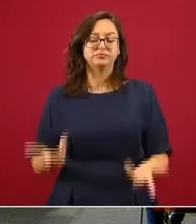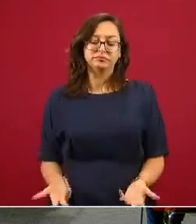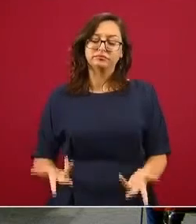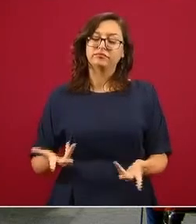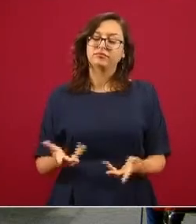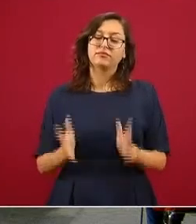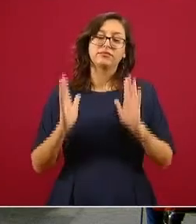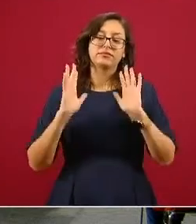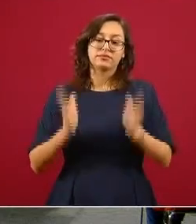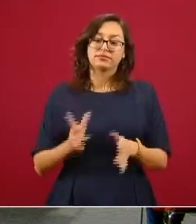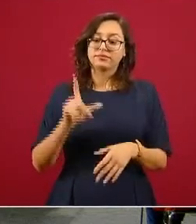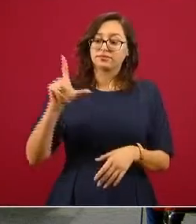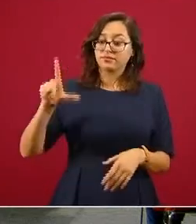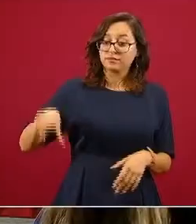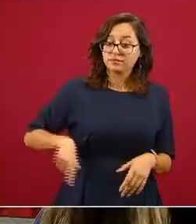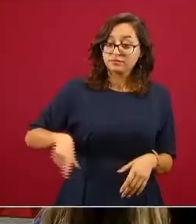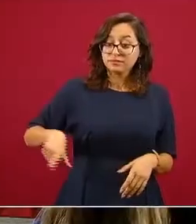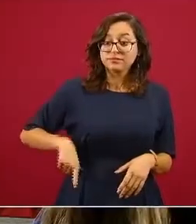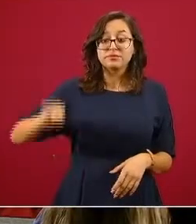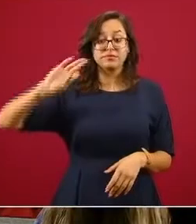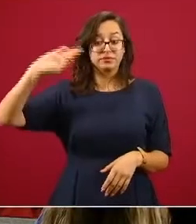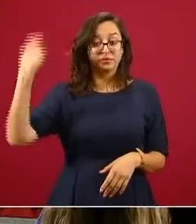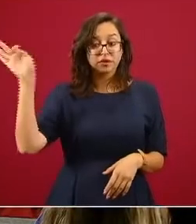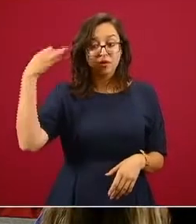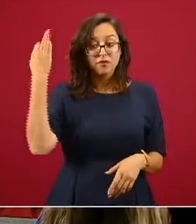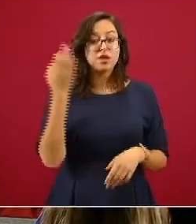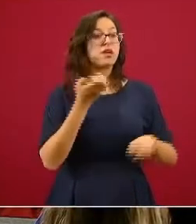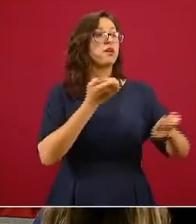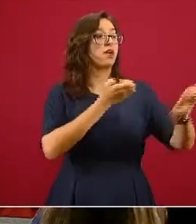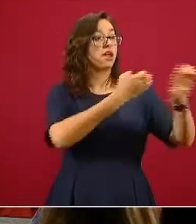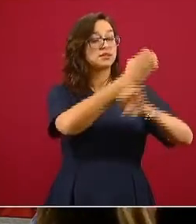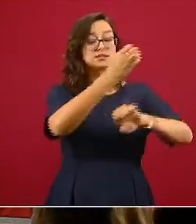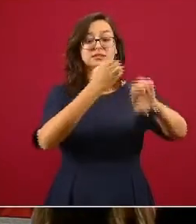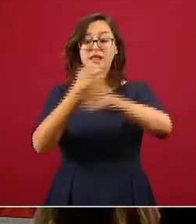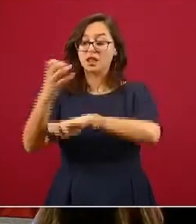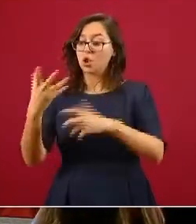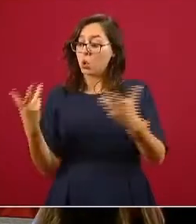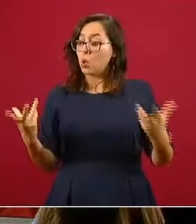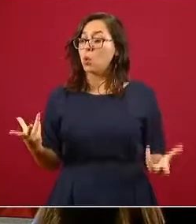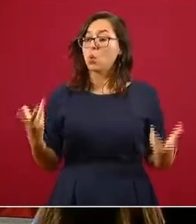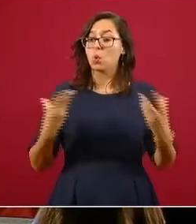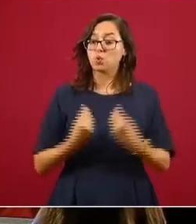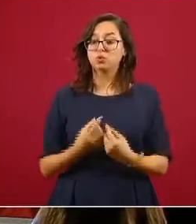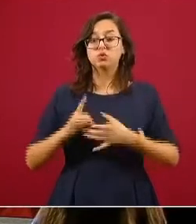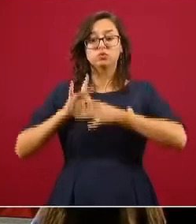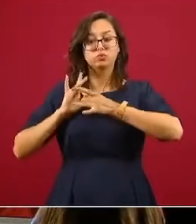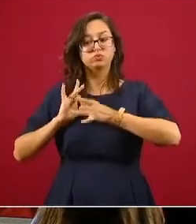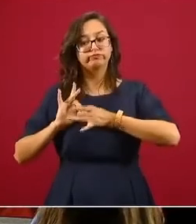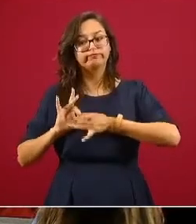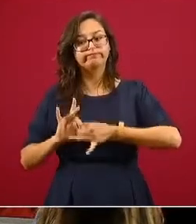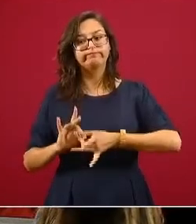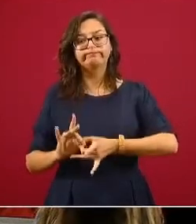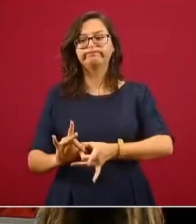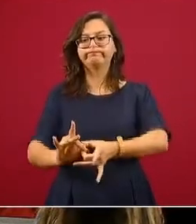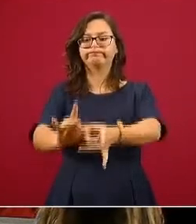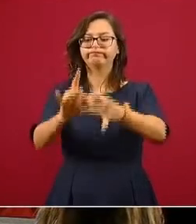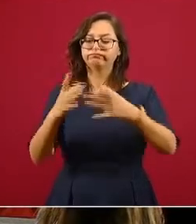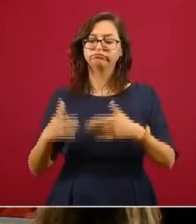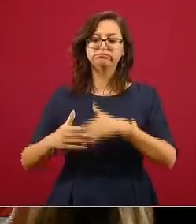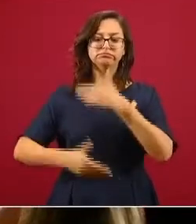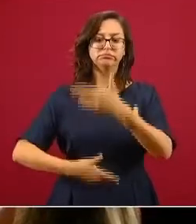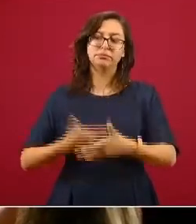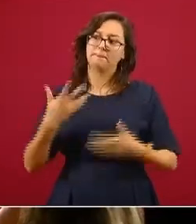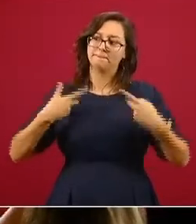tanto como gobierno, no solamente federal, sino los gobiernos estatales, de la mano de la población, de la ciudadanía,